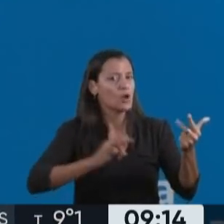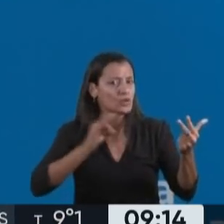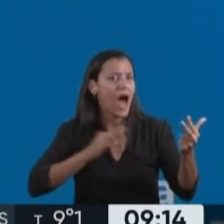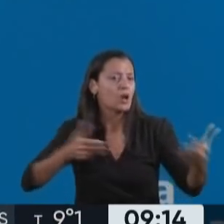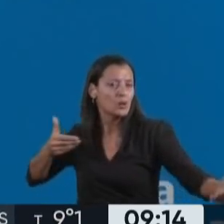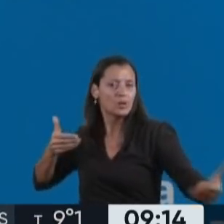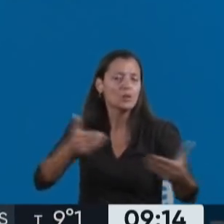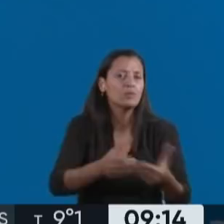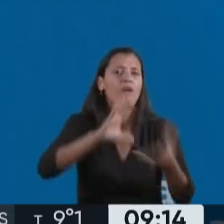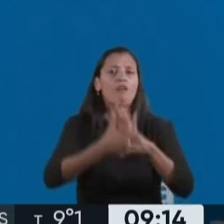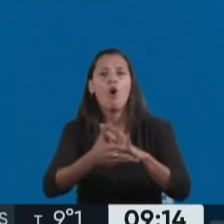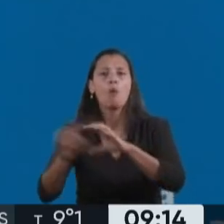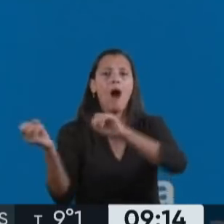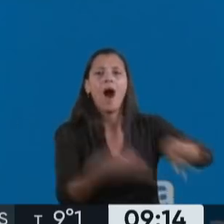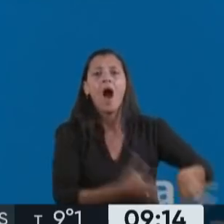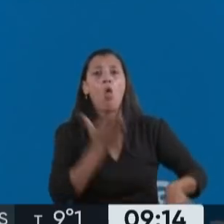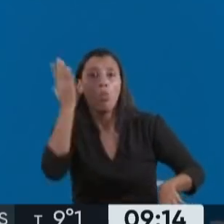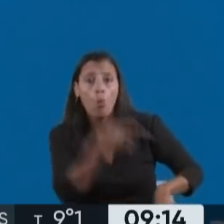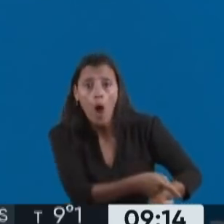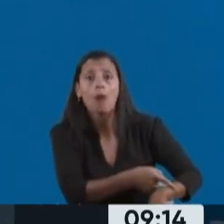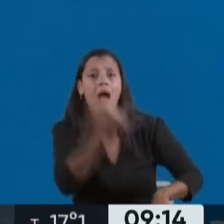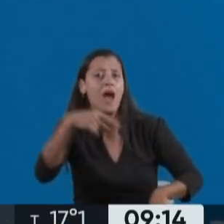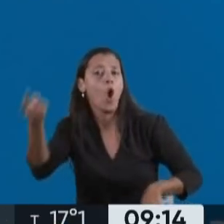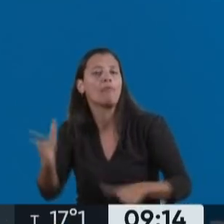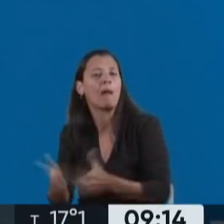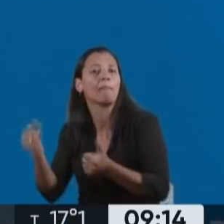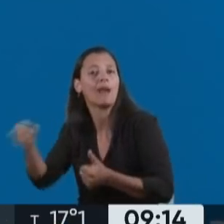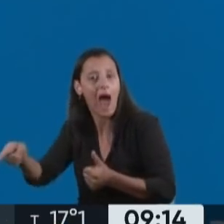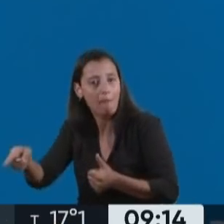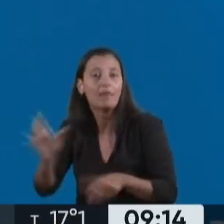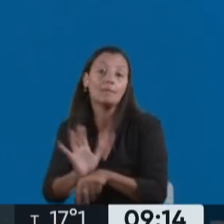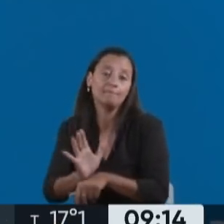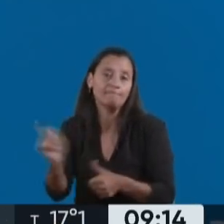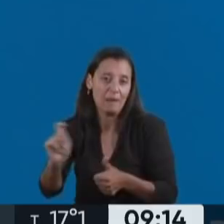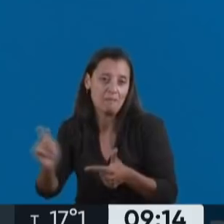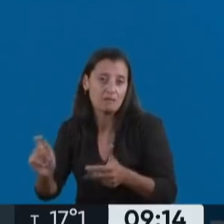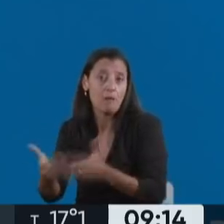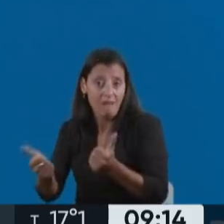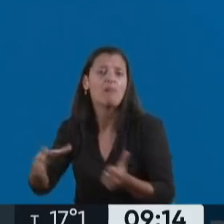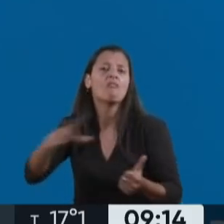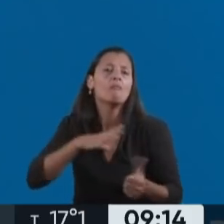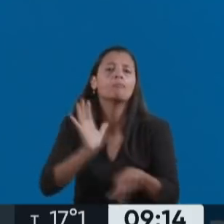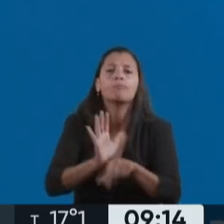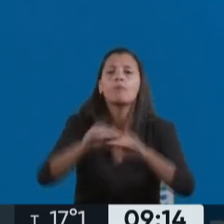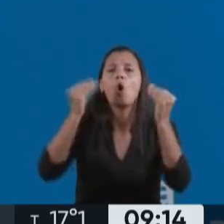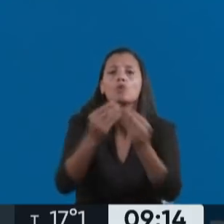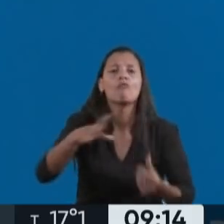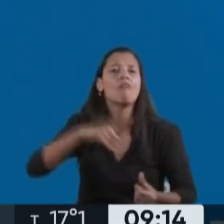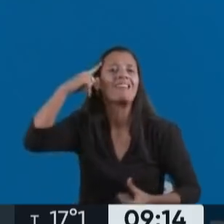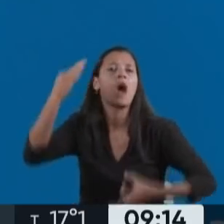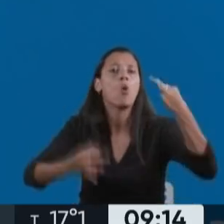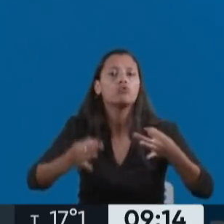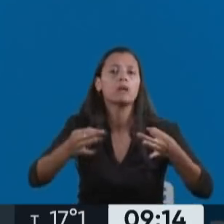ser miradas siquiera por la Corte Suprema, mientras otras se resuelven en apenas algunos meses, y en la falta de justicia en general que esto